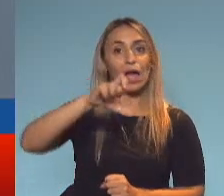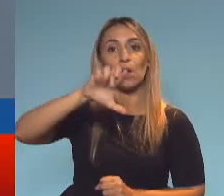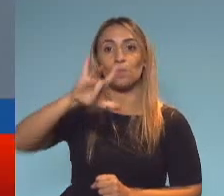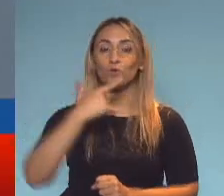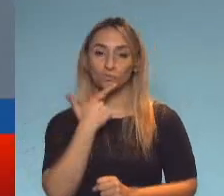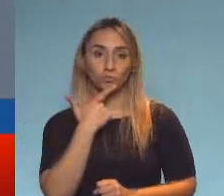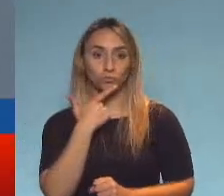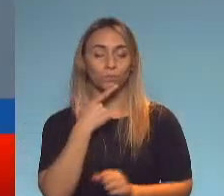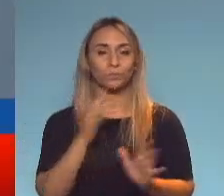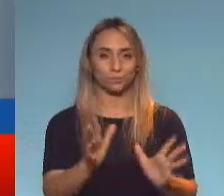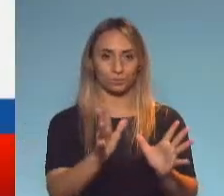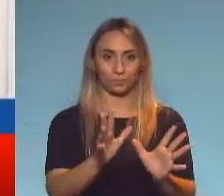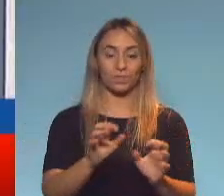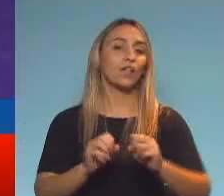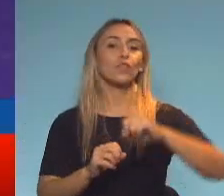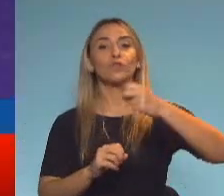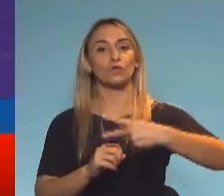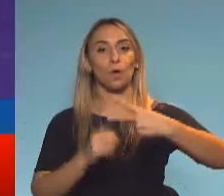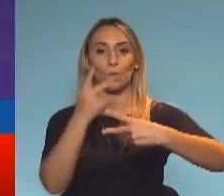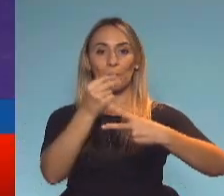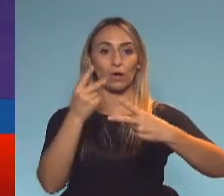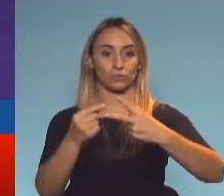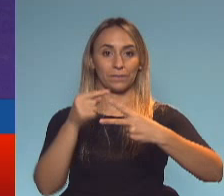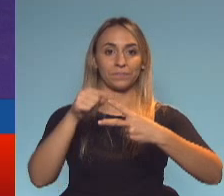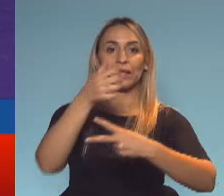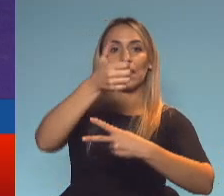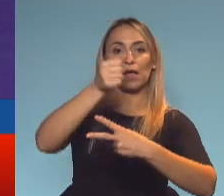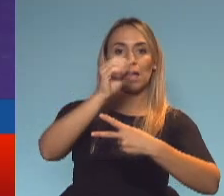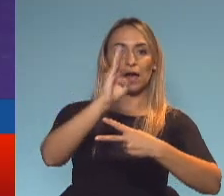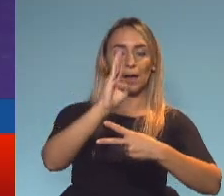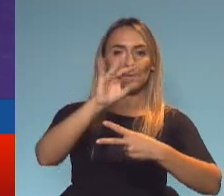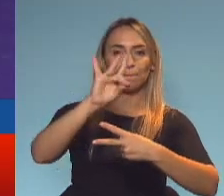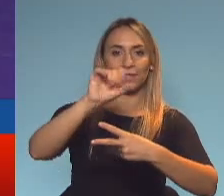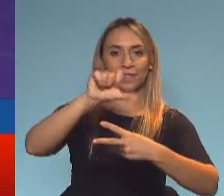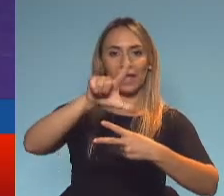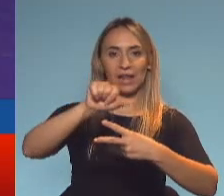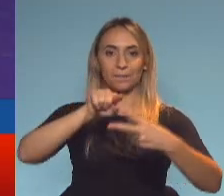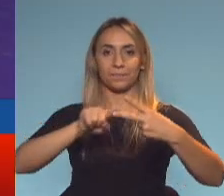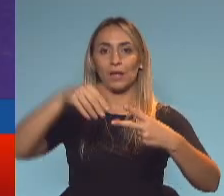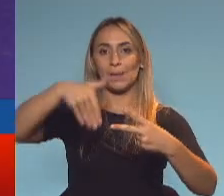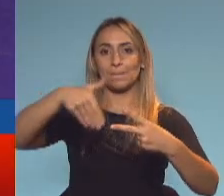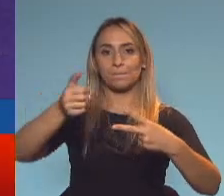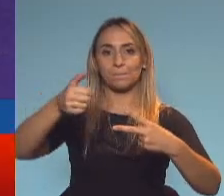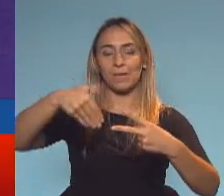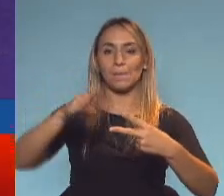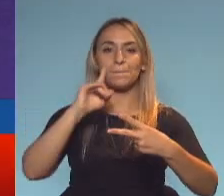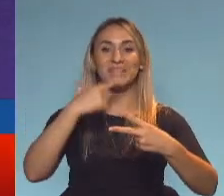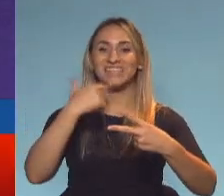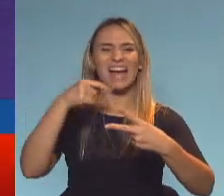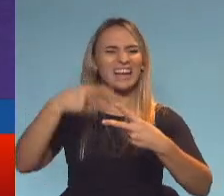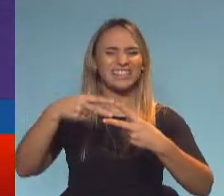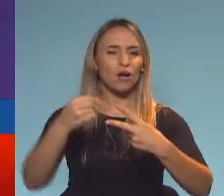hablar de estas 2, Abdala y Mambisa, son vacunas intranasales sin agujas. Mira.